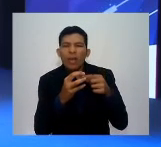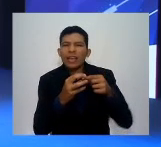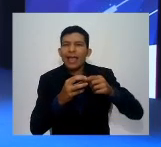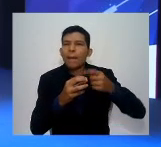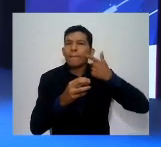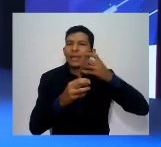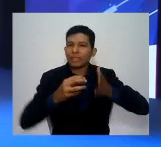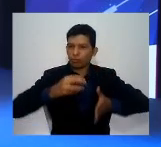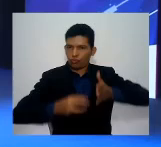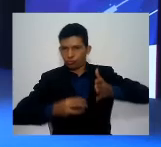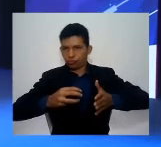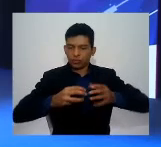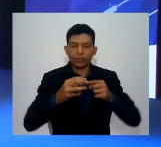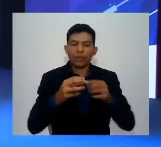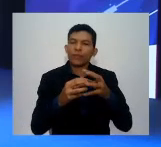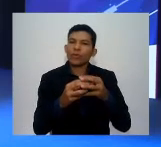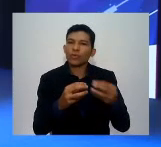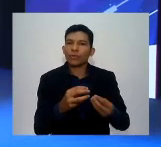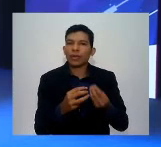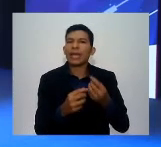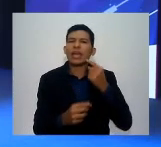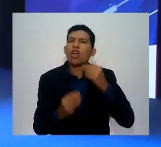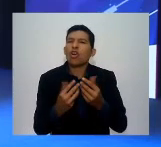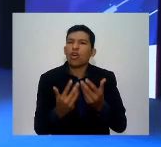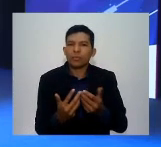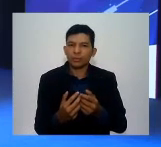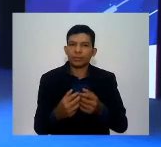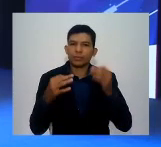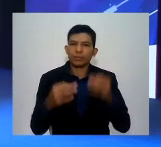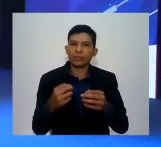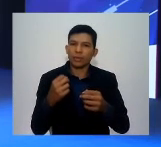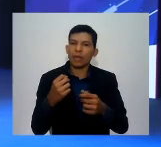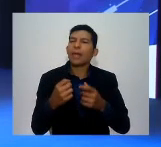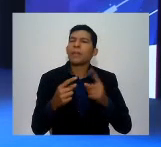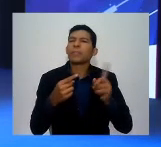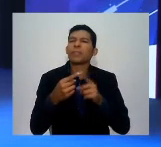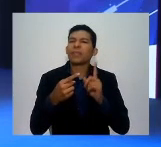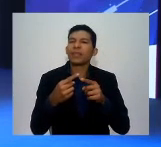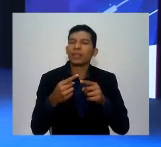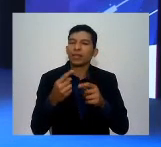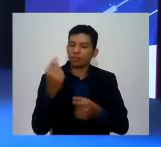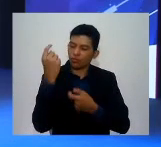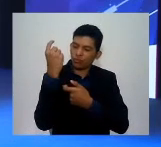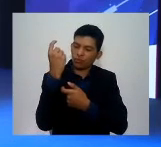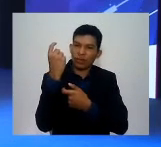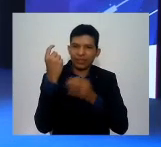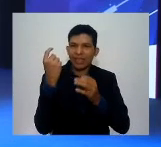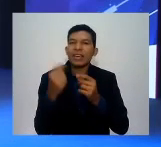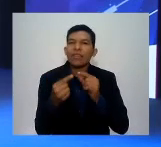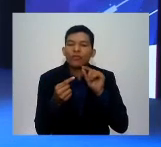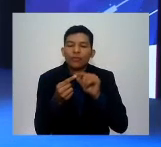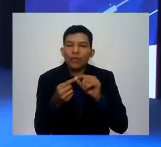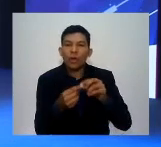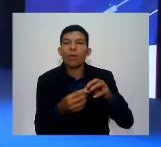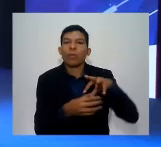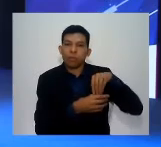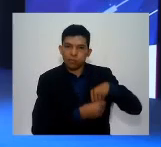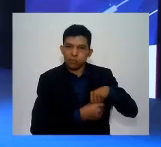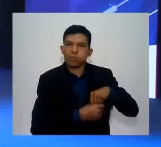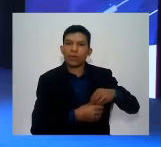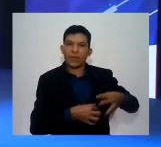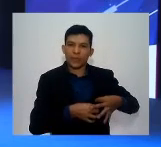esa temperatura va a estar grados por debajo. Y por eso es que han salido los memes de 32 grados, pase por